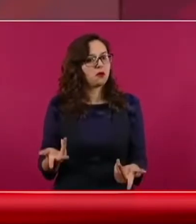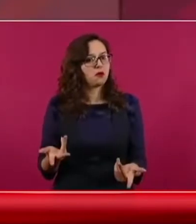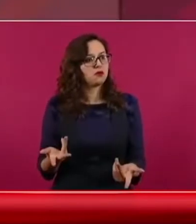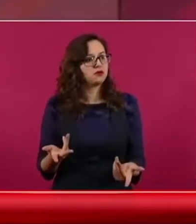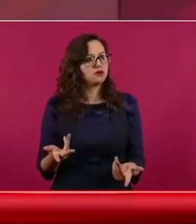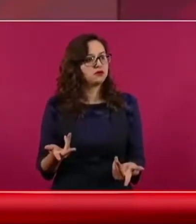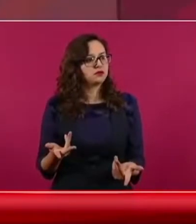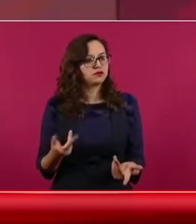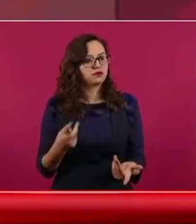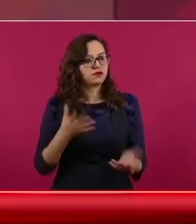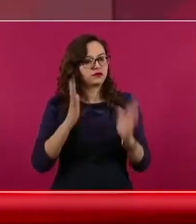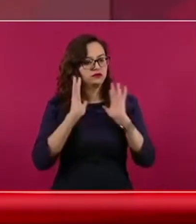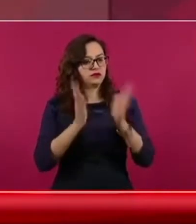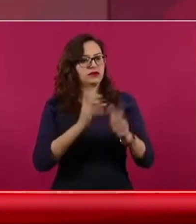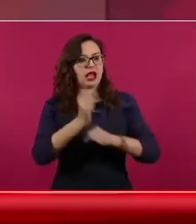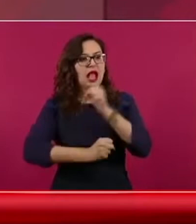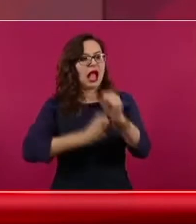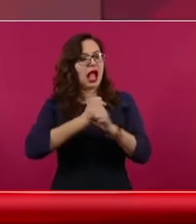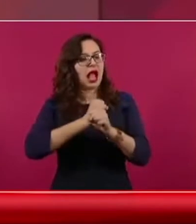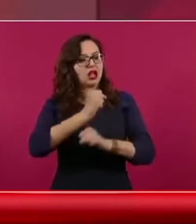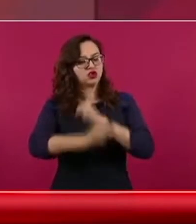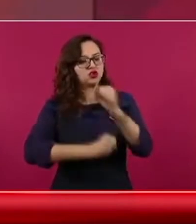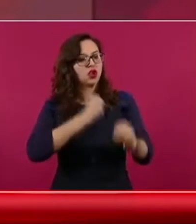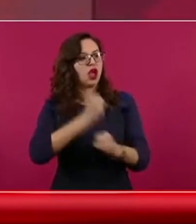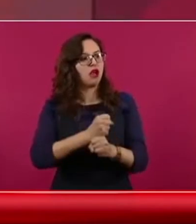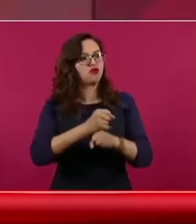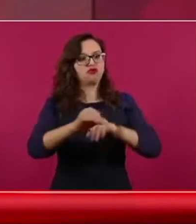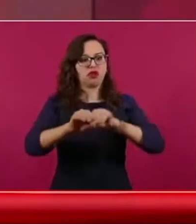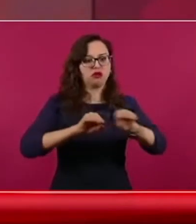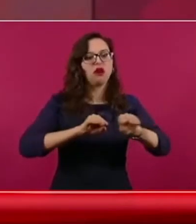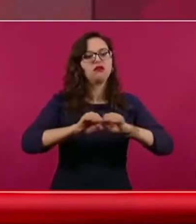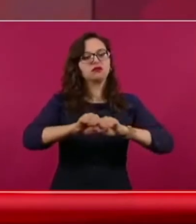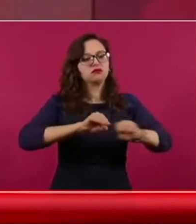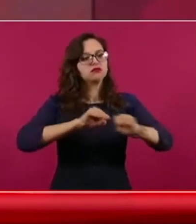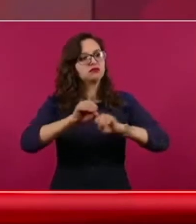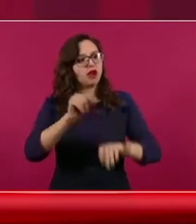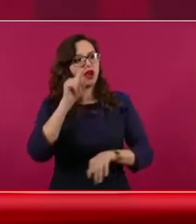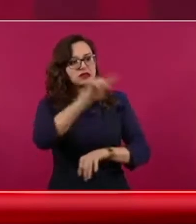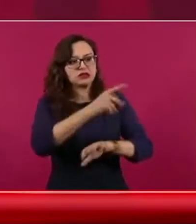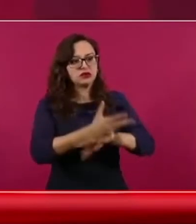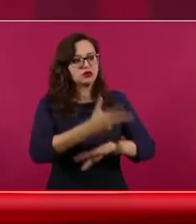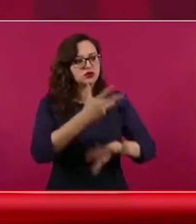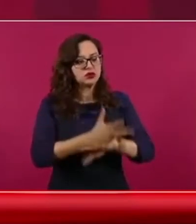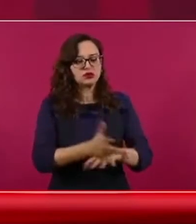estadounidense a quienes llevan años trabajando honradamente